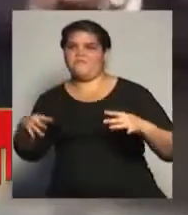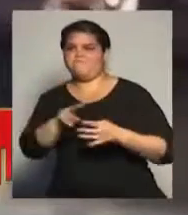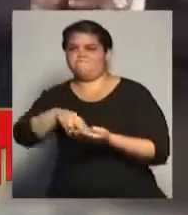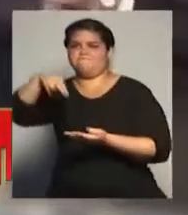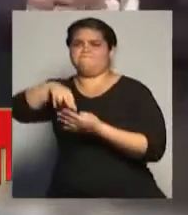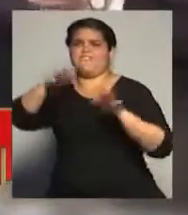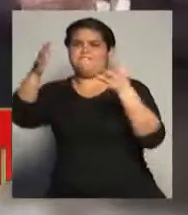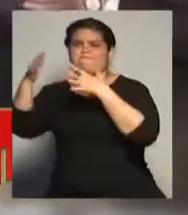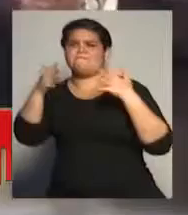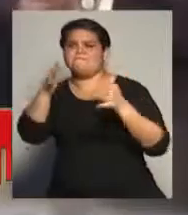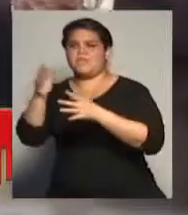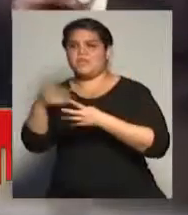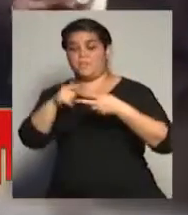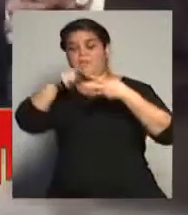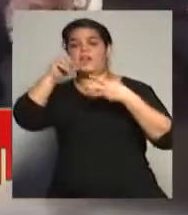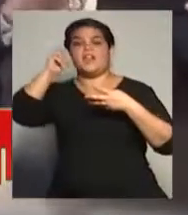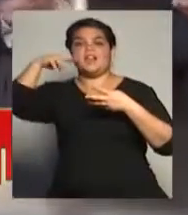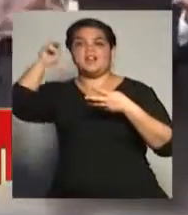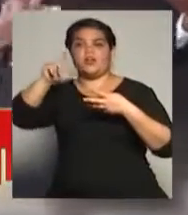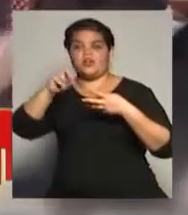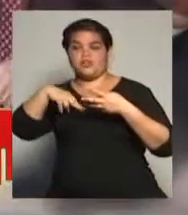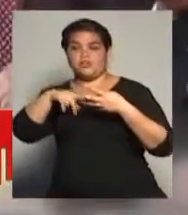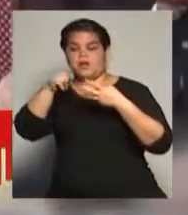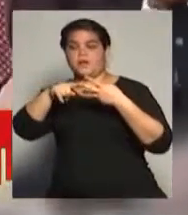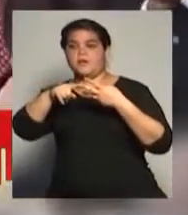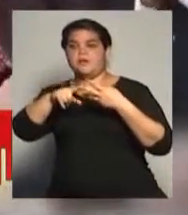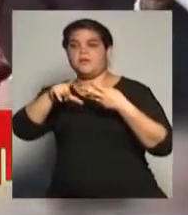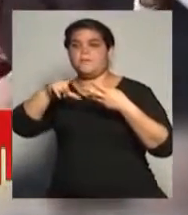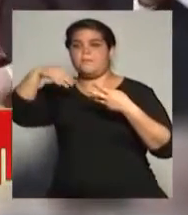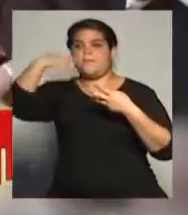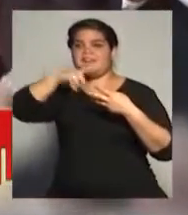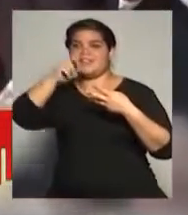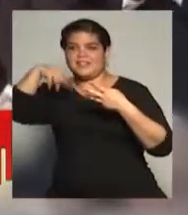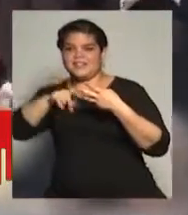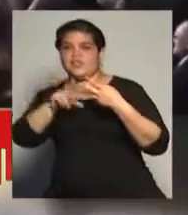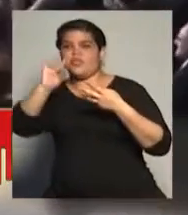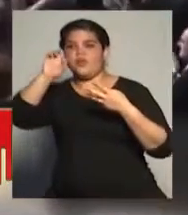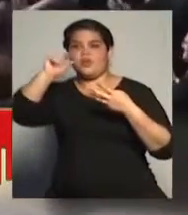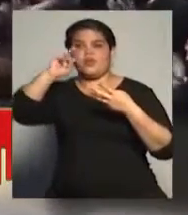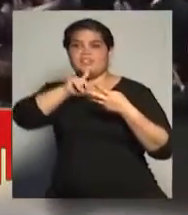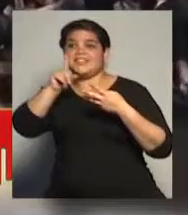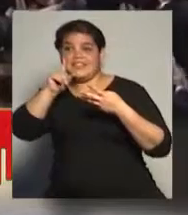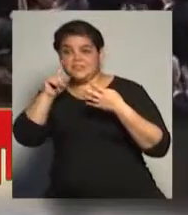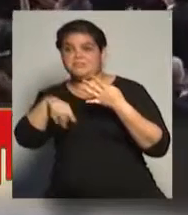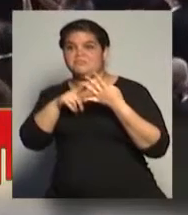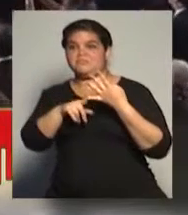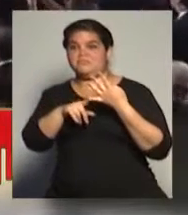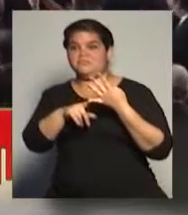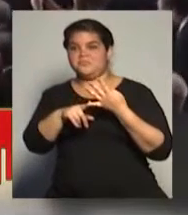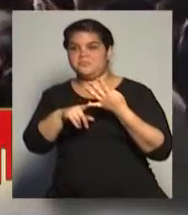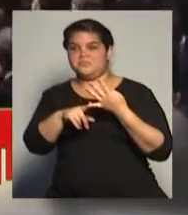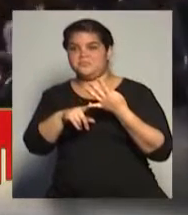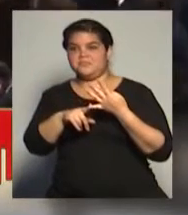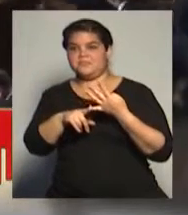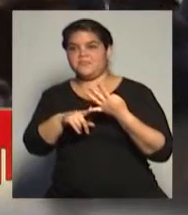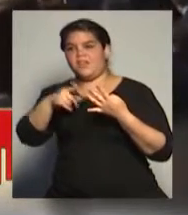¿sí? Lincoln, Martin Luther King, Dorothy Day y después